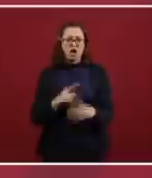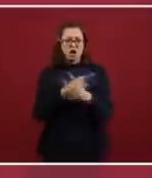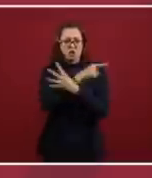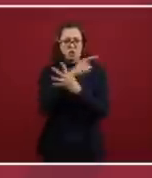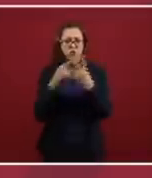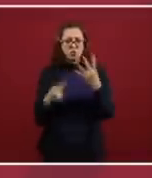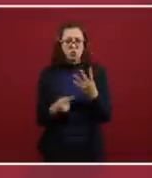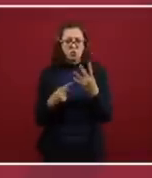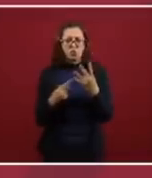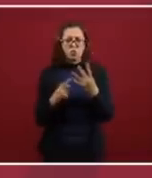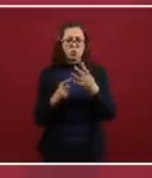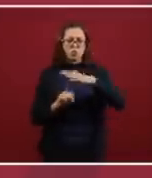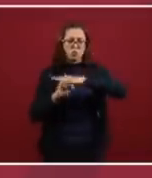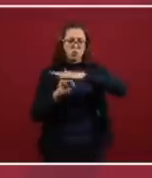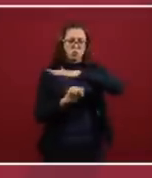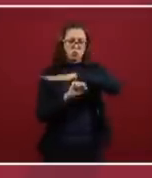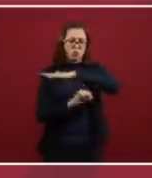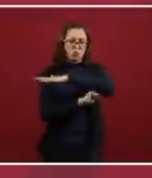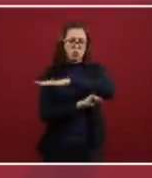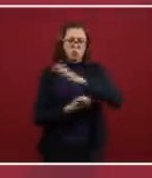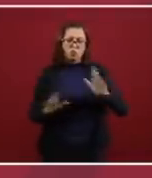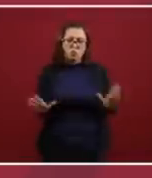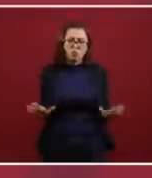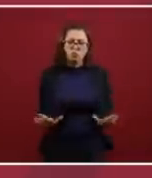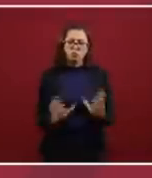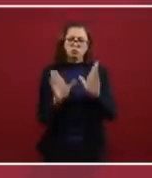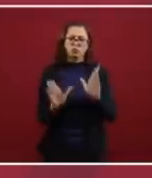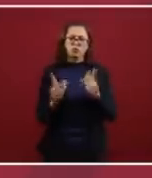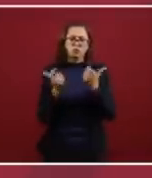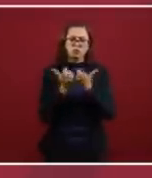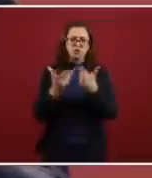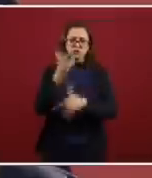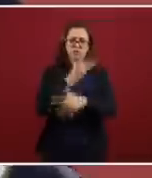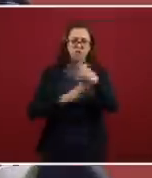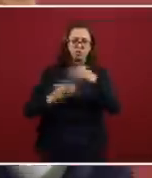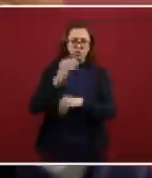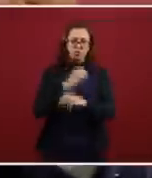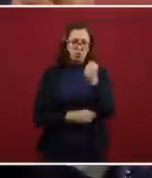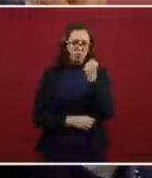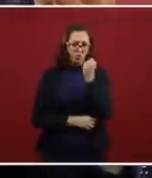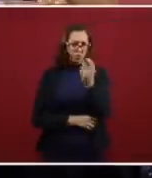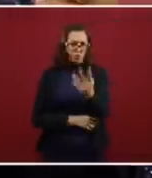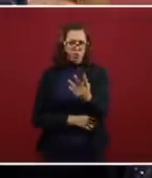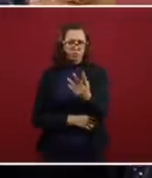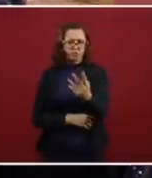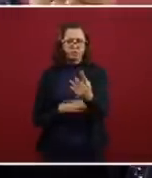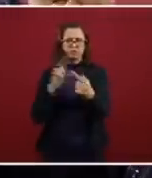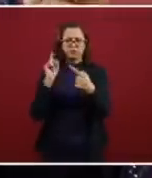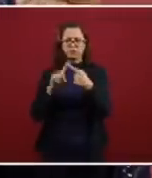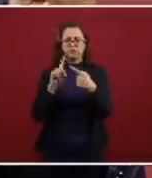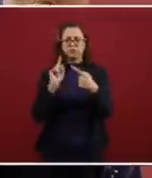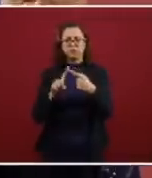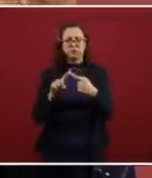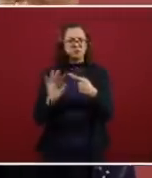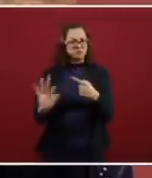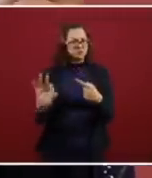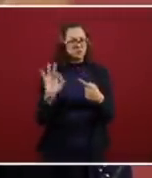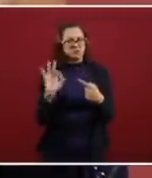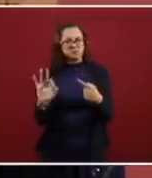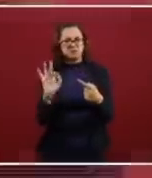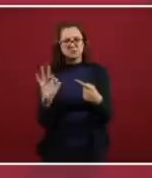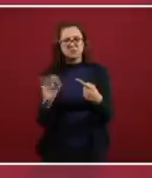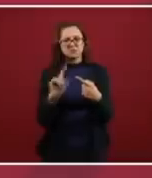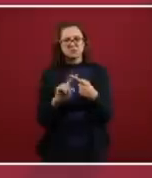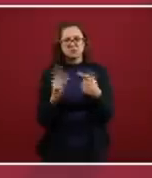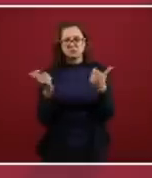motores para el crecimiento económico del país. Entonces, está funcionando muy bien el motor